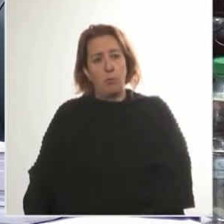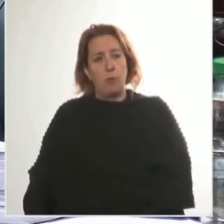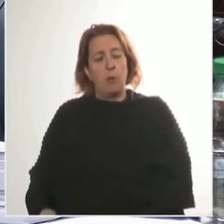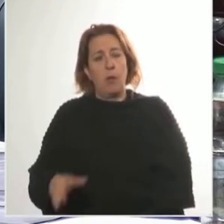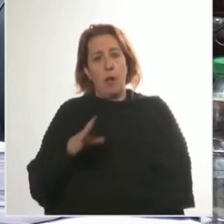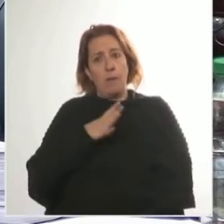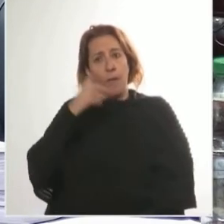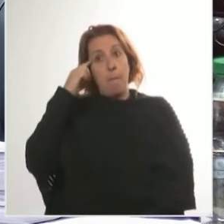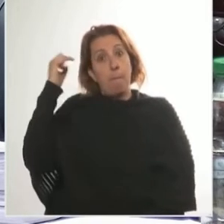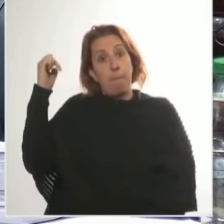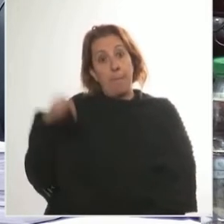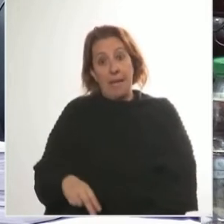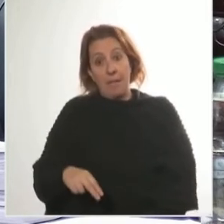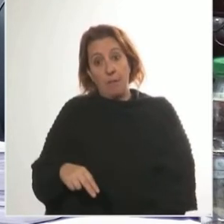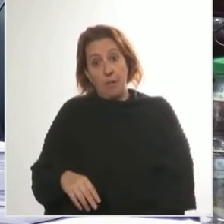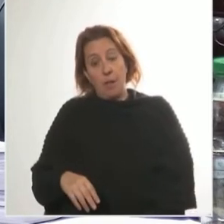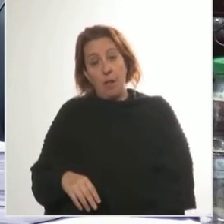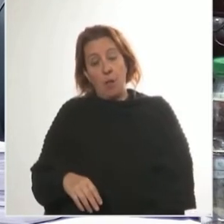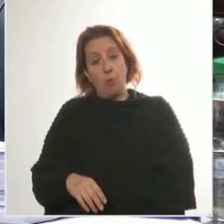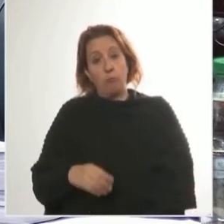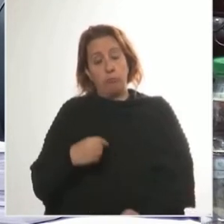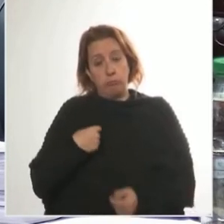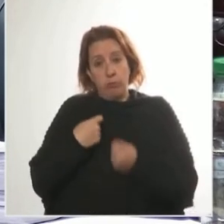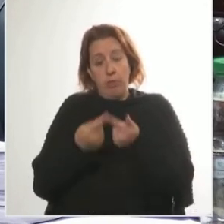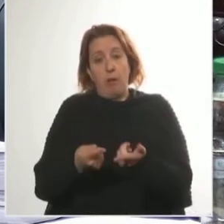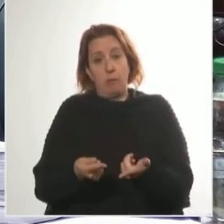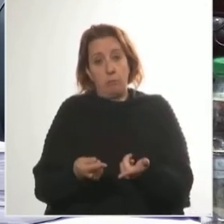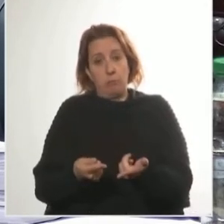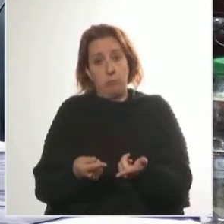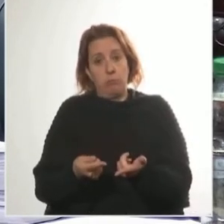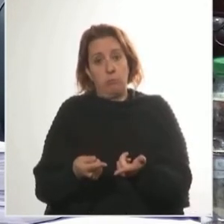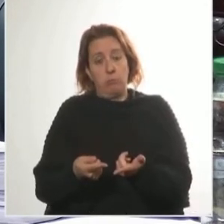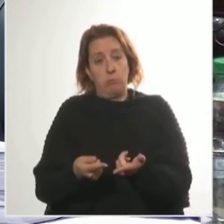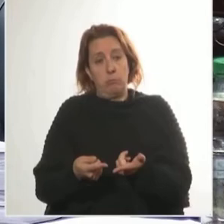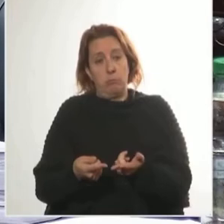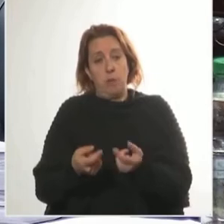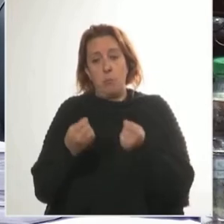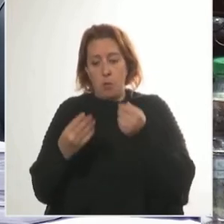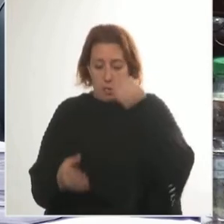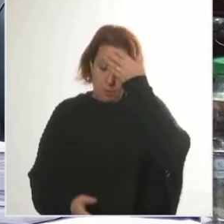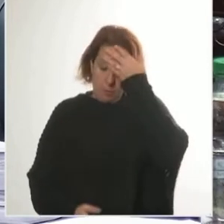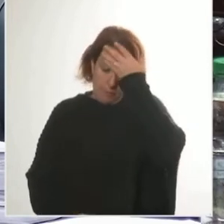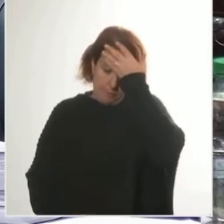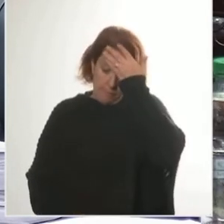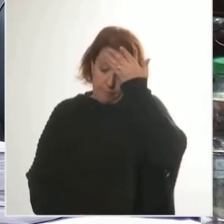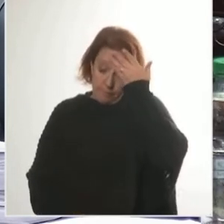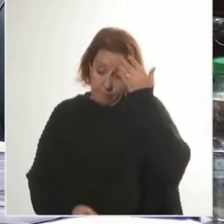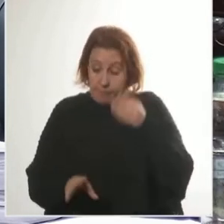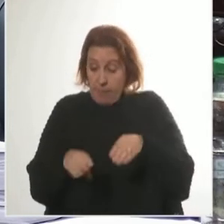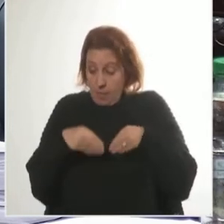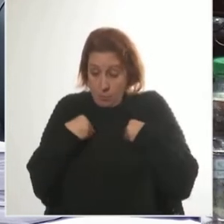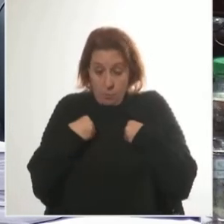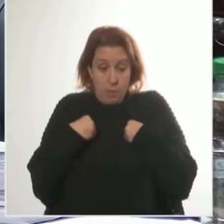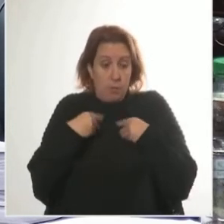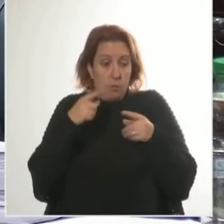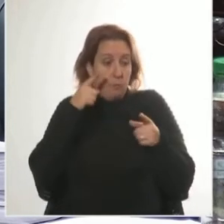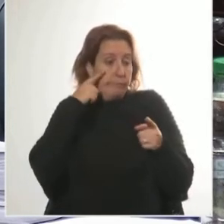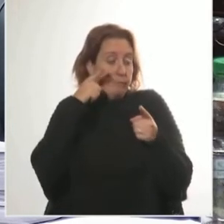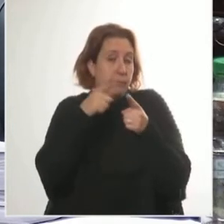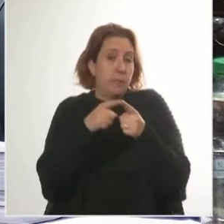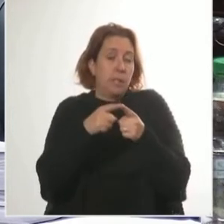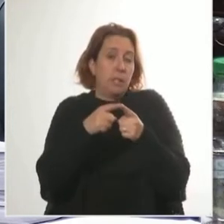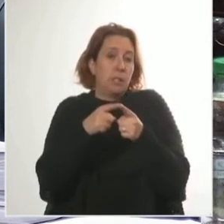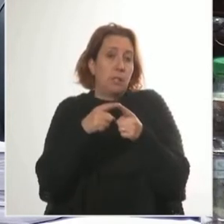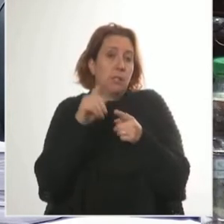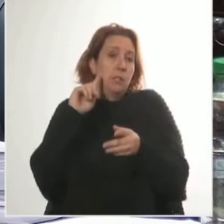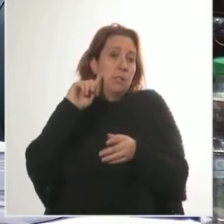había planificado volcar. Por lo tanto, asumiendo que las metas definidas